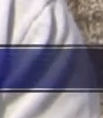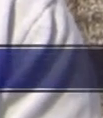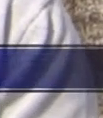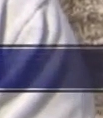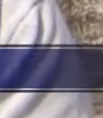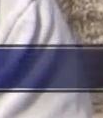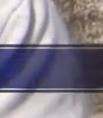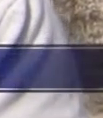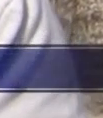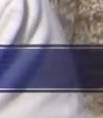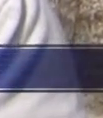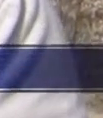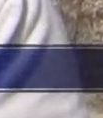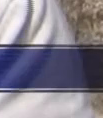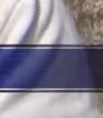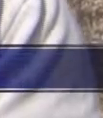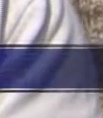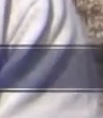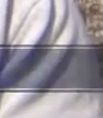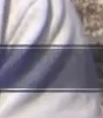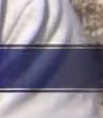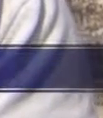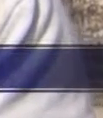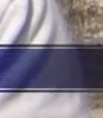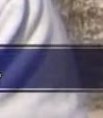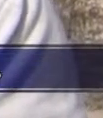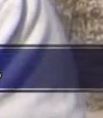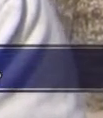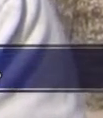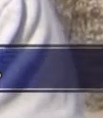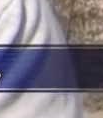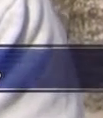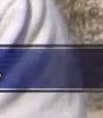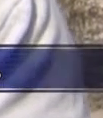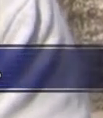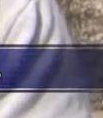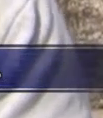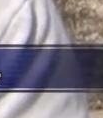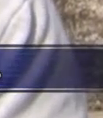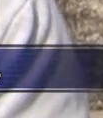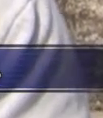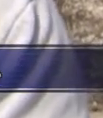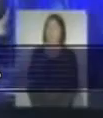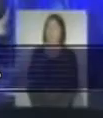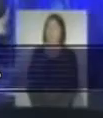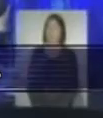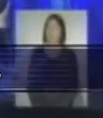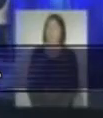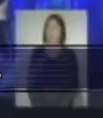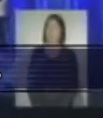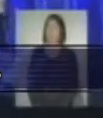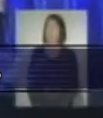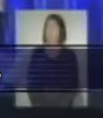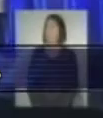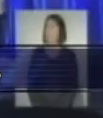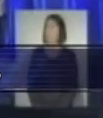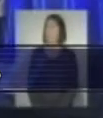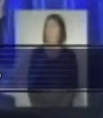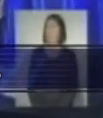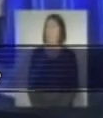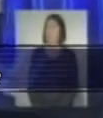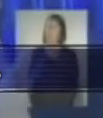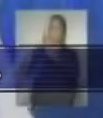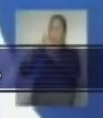No, yo creo que debería ampliarse un poco más, porque debería hablarse, por ejemplo, de varios aspectos sociales que nadie los está